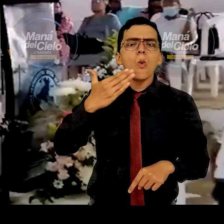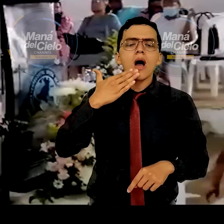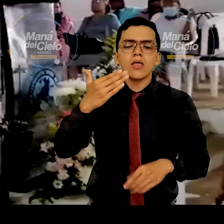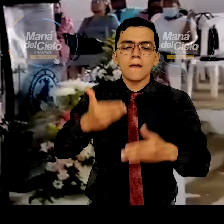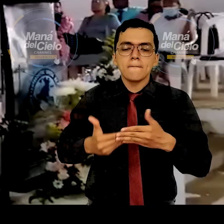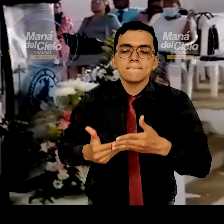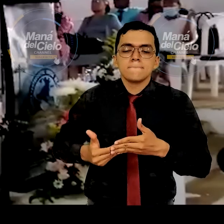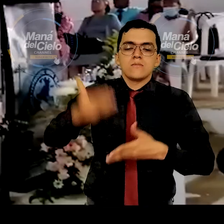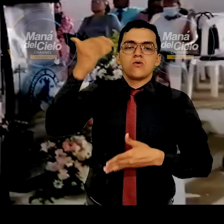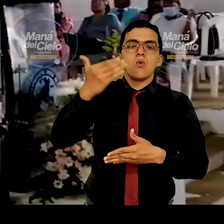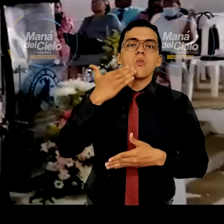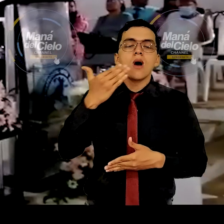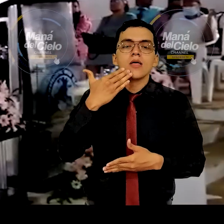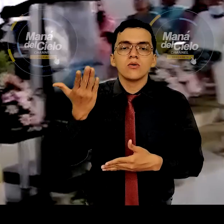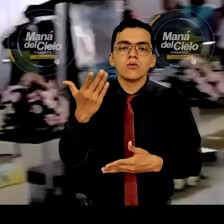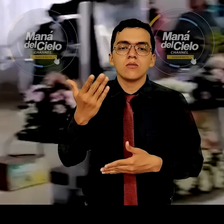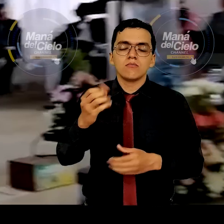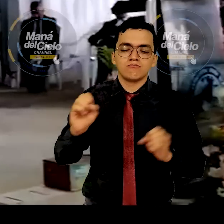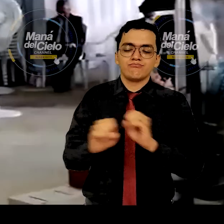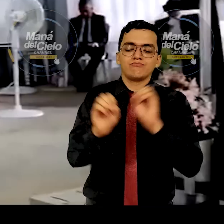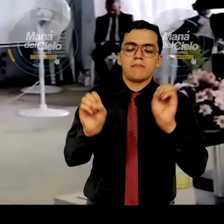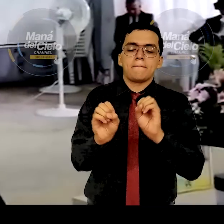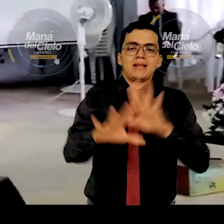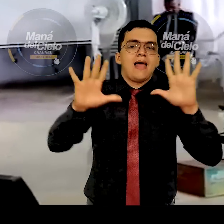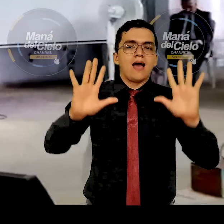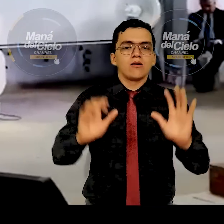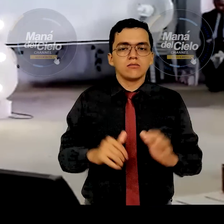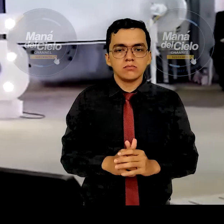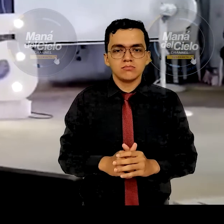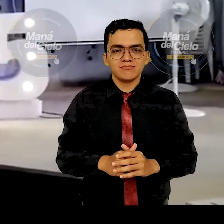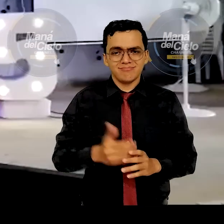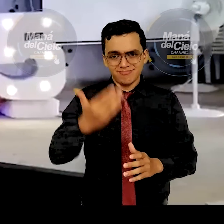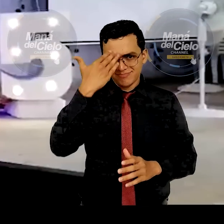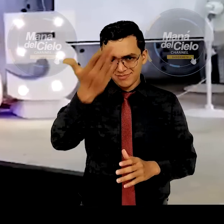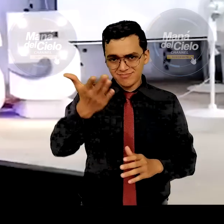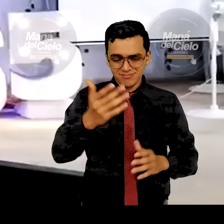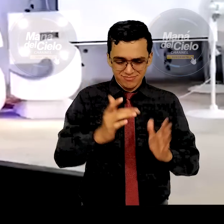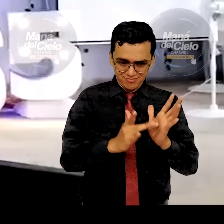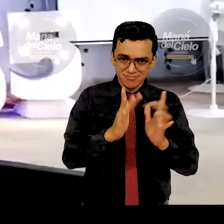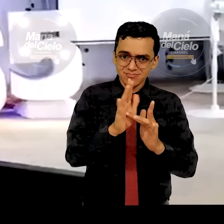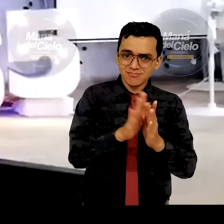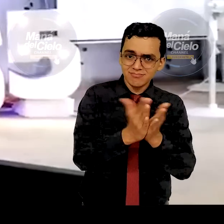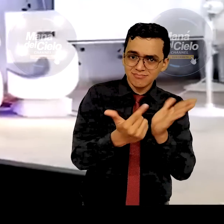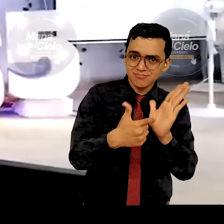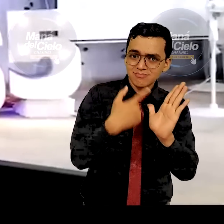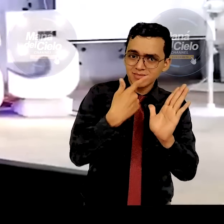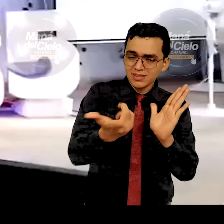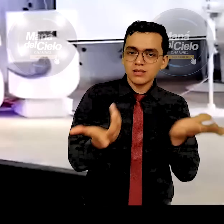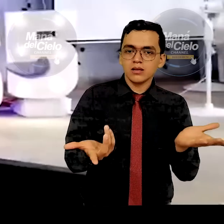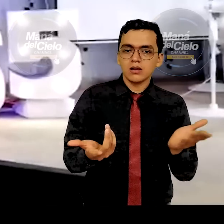El nacimiento de Jesús fue así. Que estando María desposada con José,